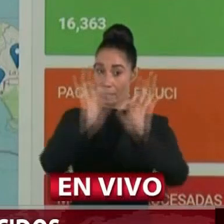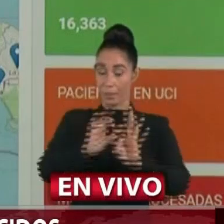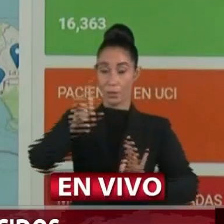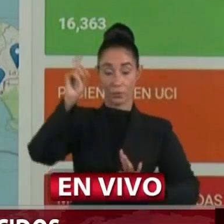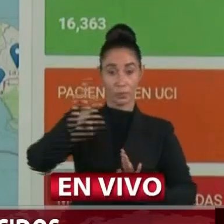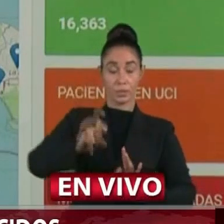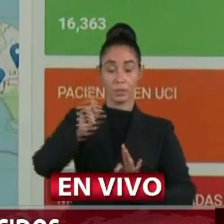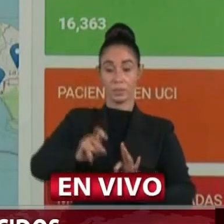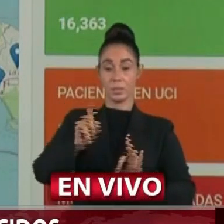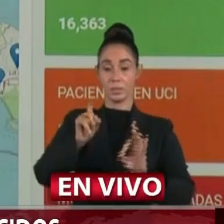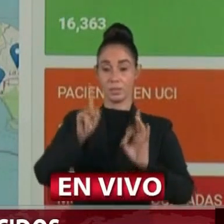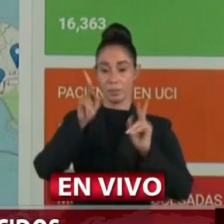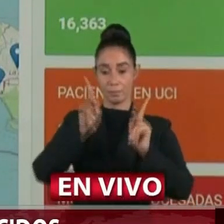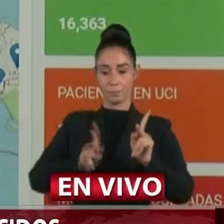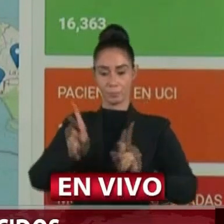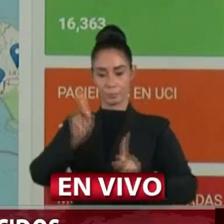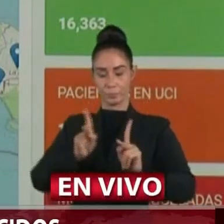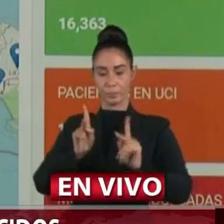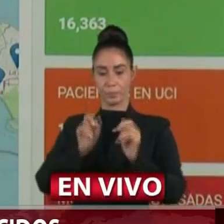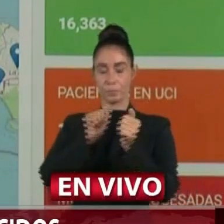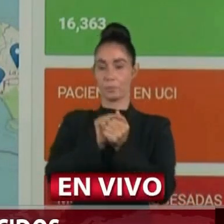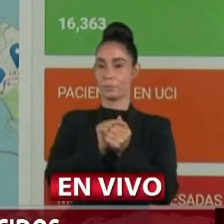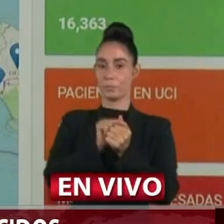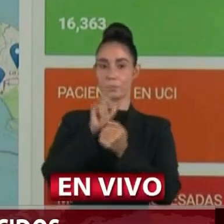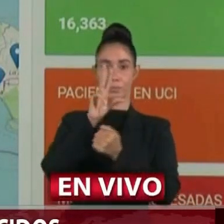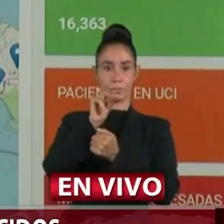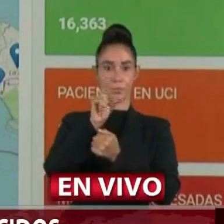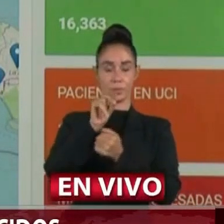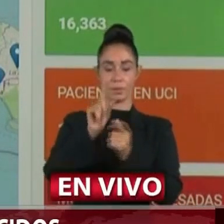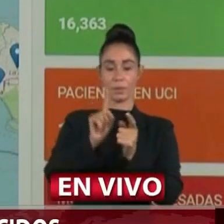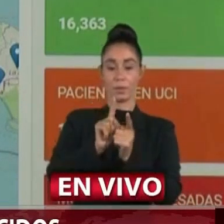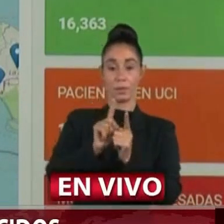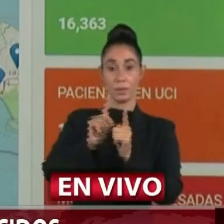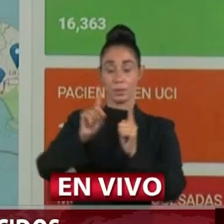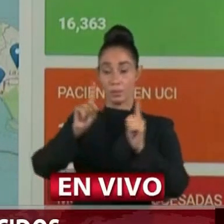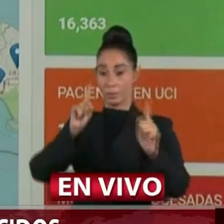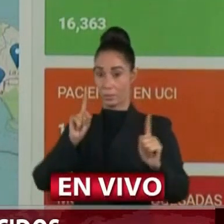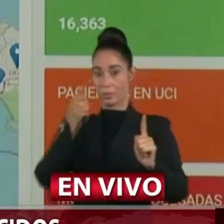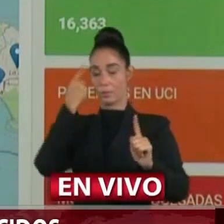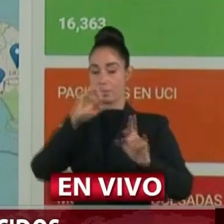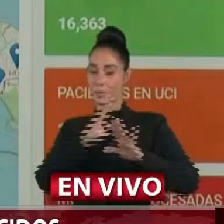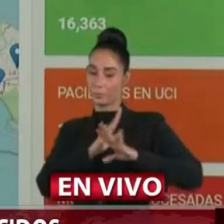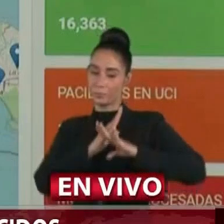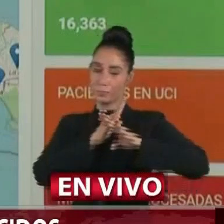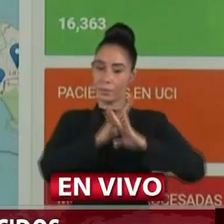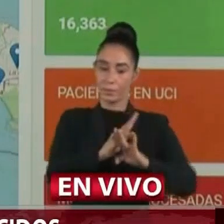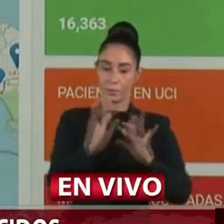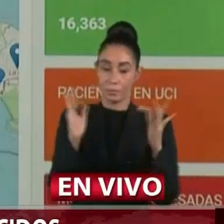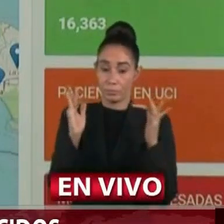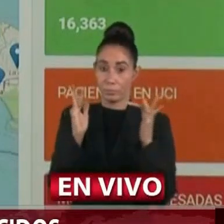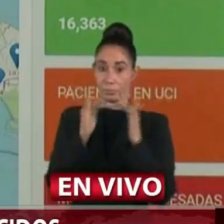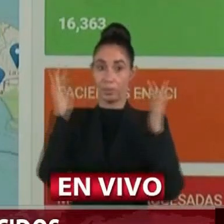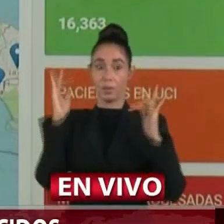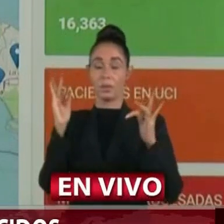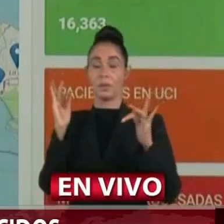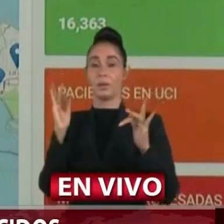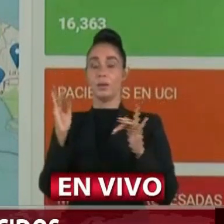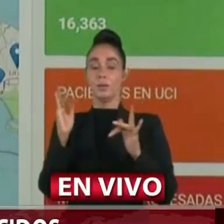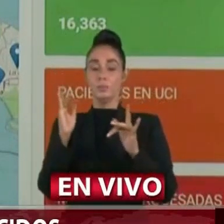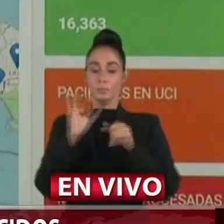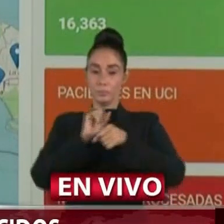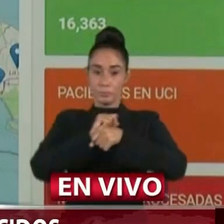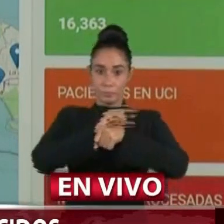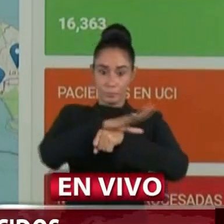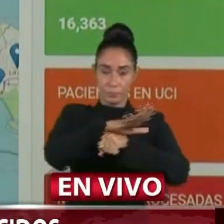los clientes y visitantes, de manera que pueda evitarse el contacto físico lo más que